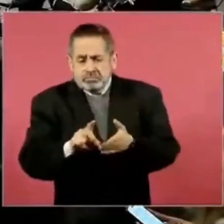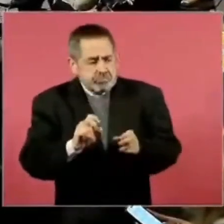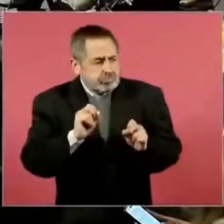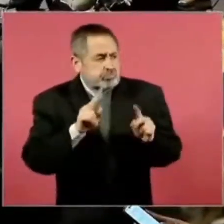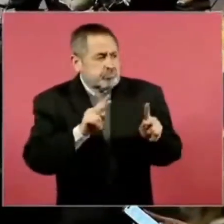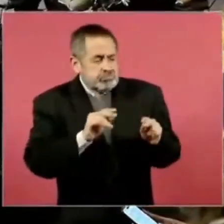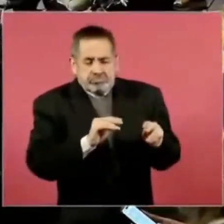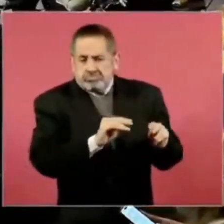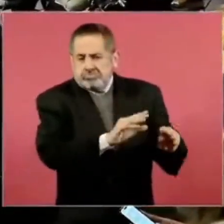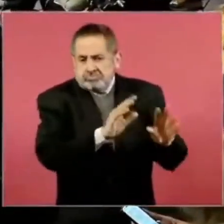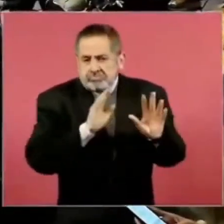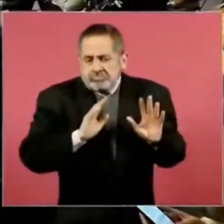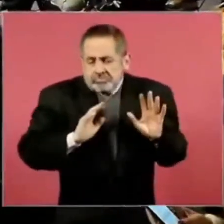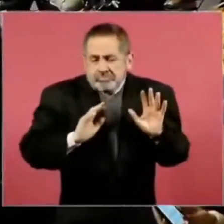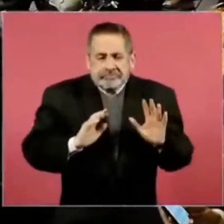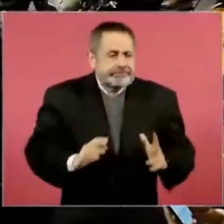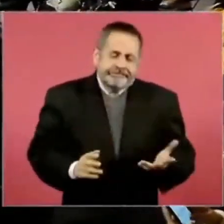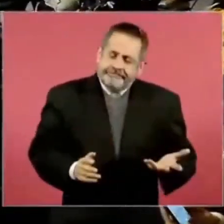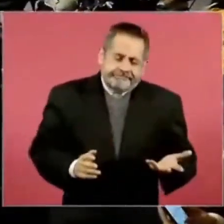nada más que